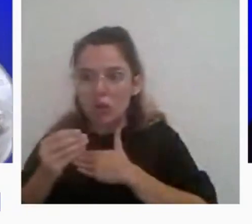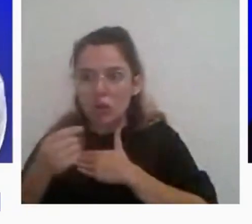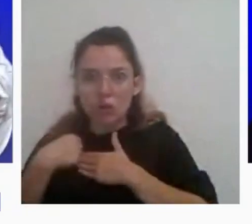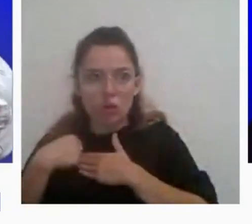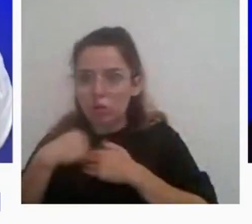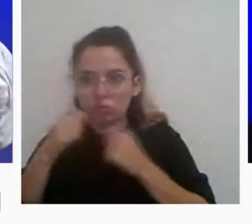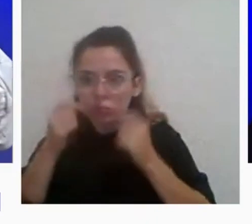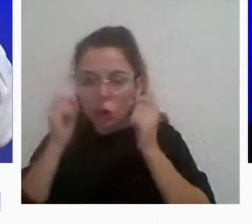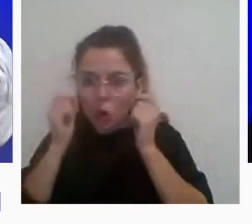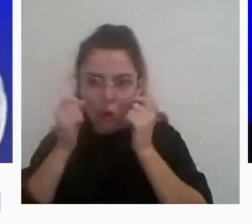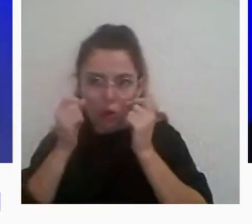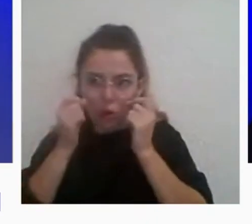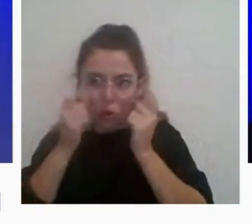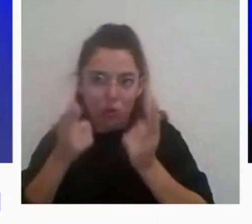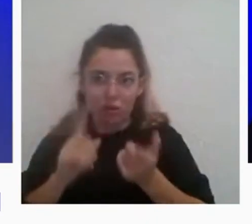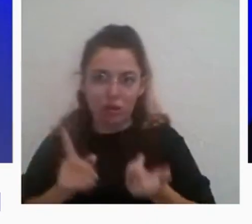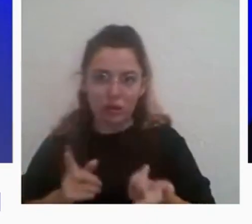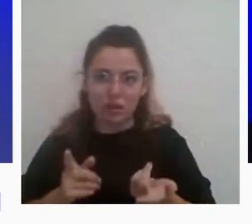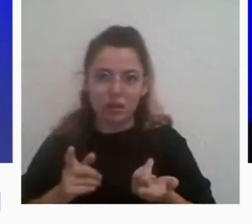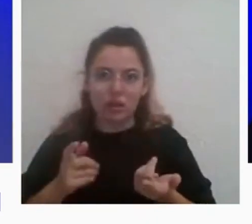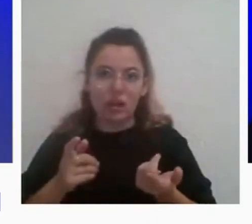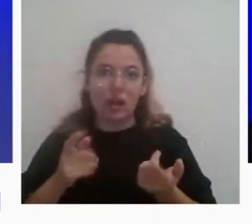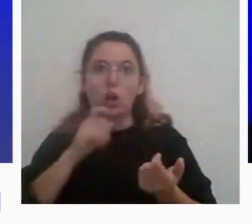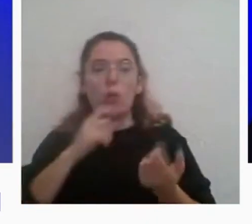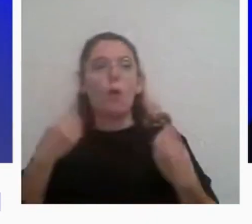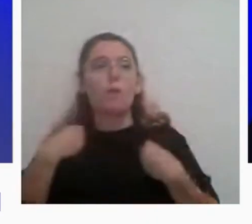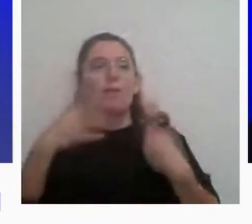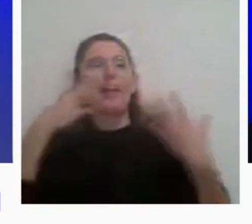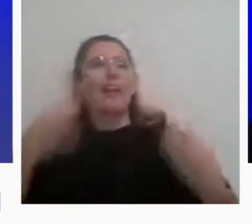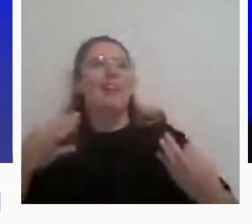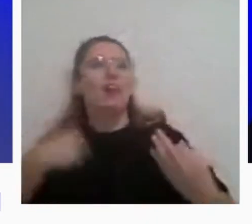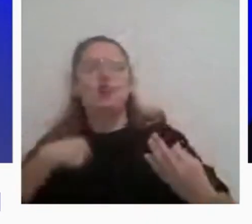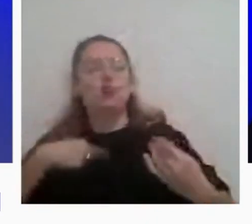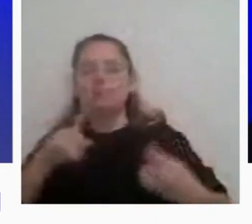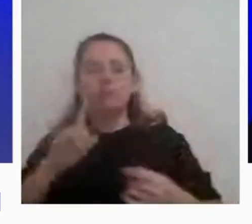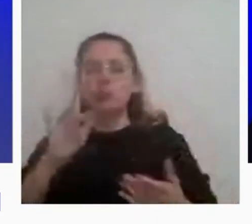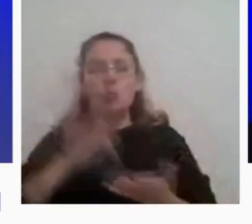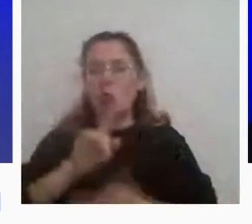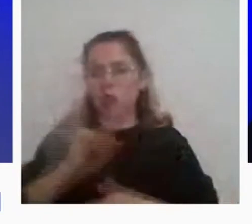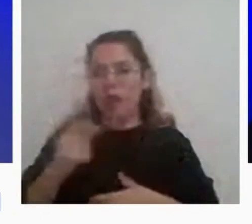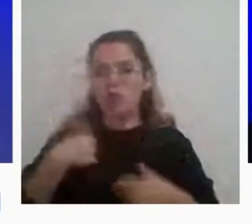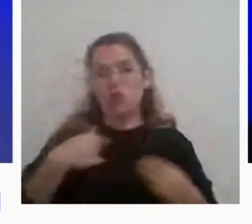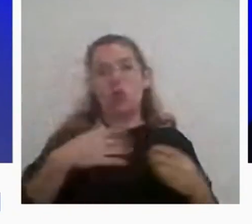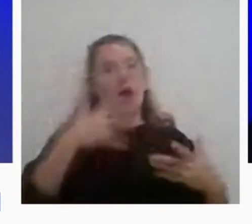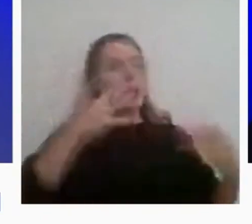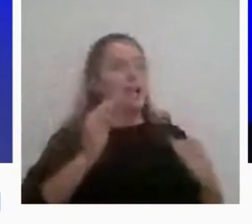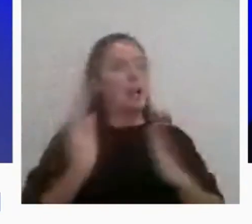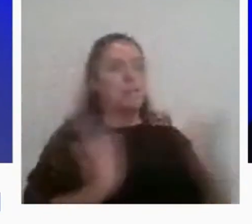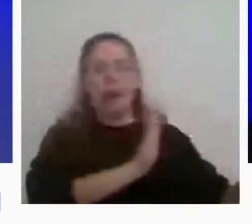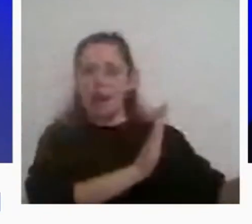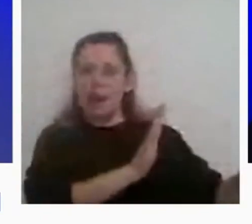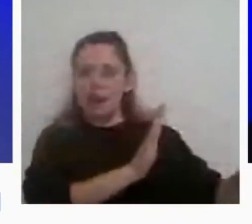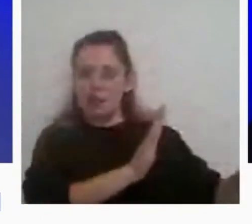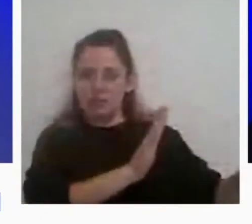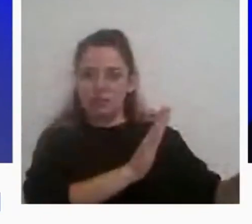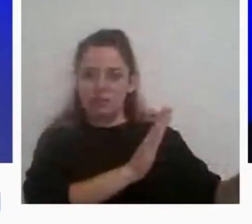ese cambio de no estoy en la realidad de la vida, estoy en una realidad paralela, fue uno. Otro fue que quería hacer algo más grande que yo mismo.